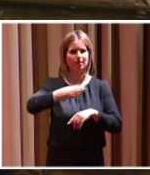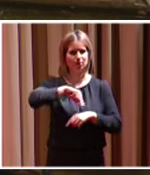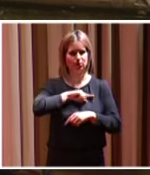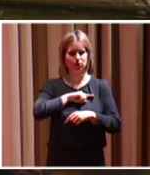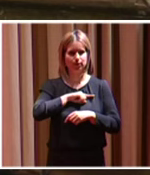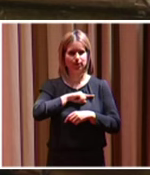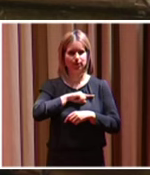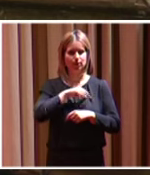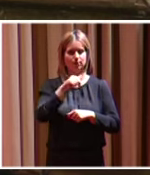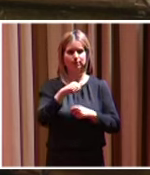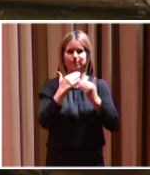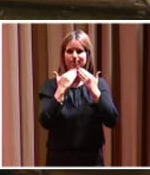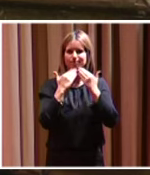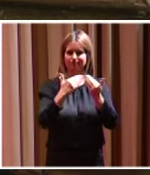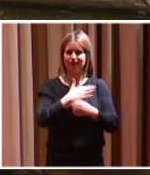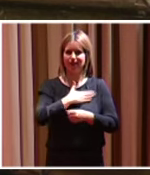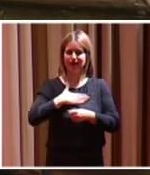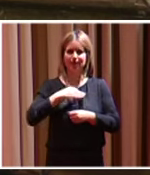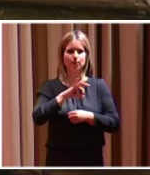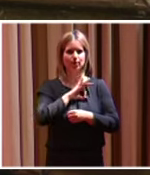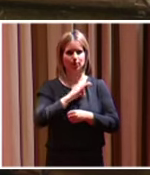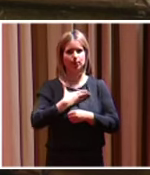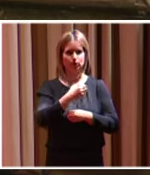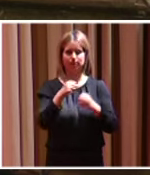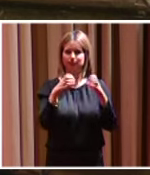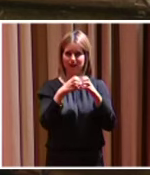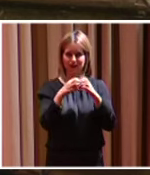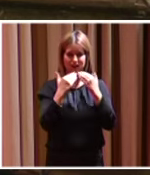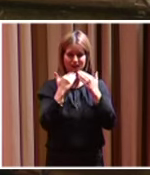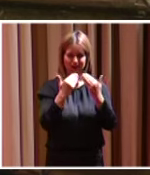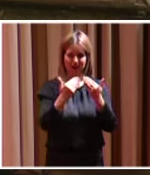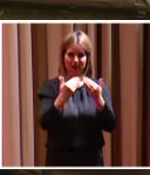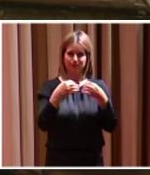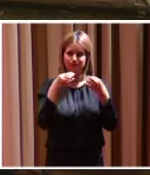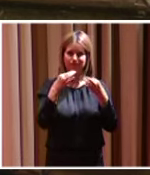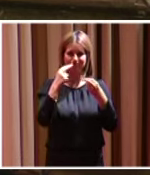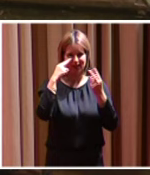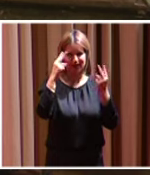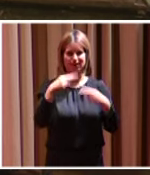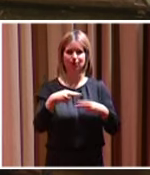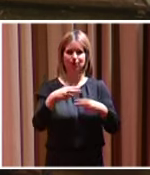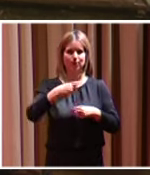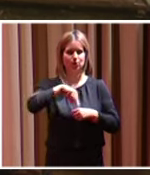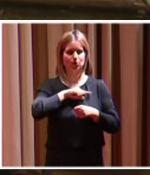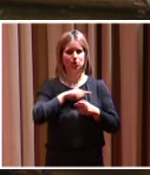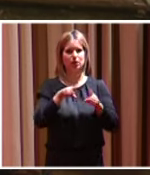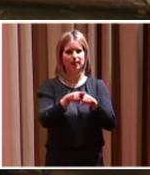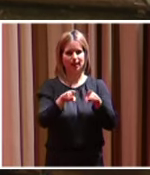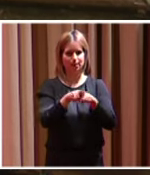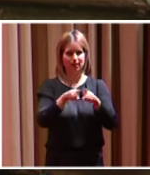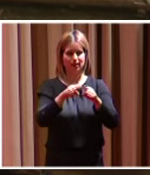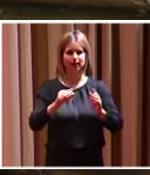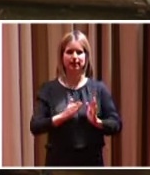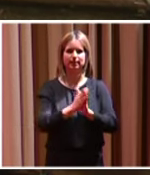nosotros y queremos agradecer al excelentísimo Ayuntamiento de Granada el reconocimiento que ha tenido con nuestra Hermandad